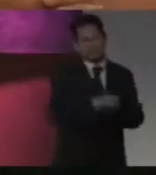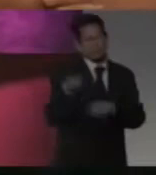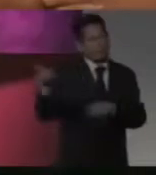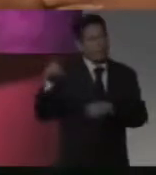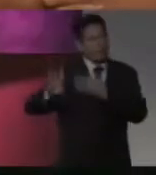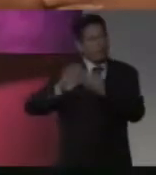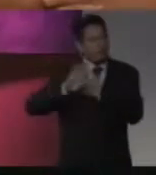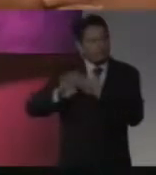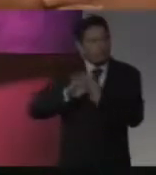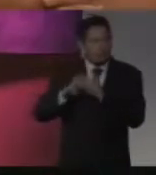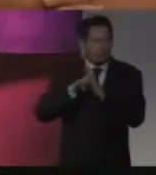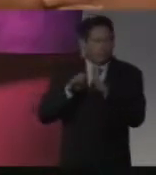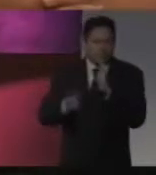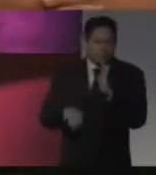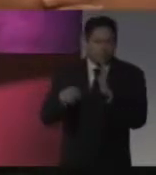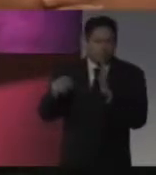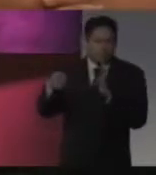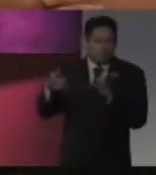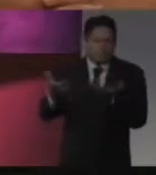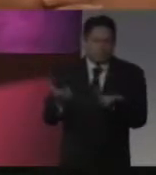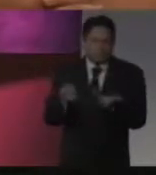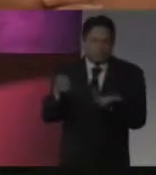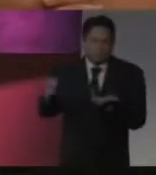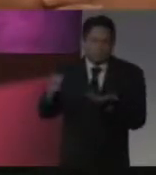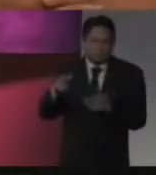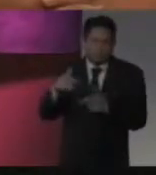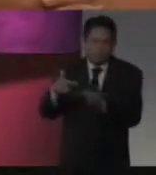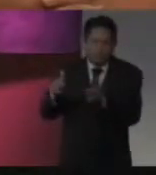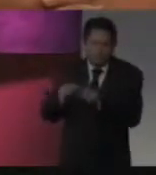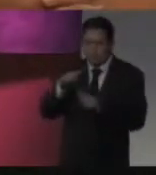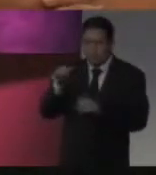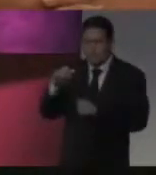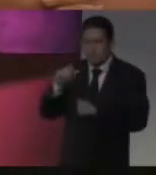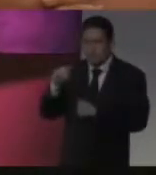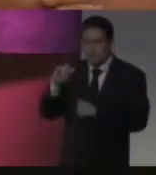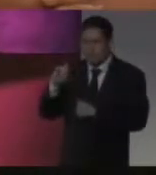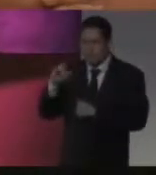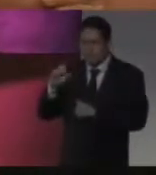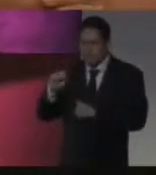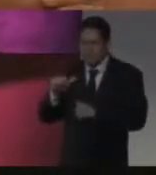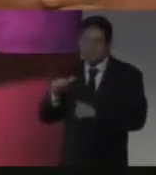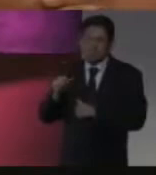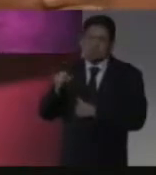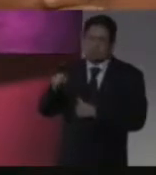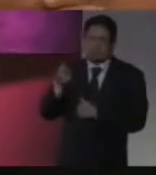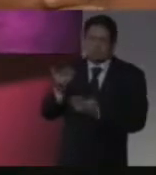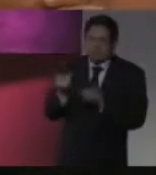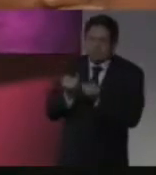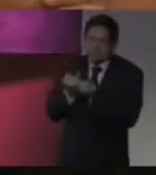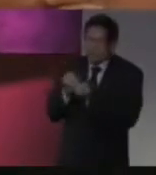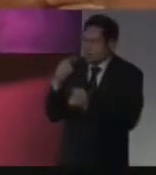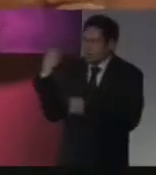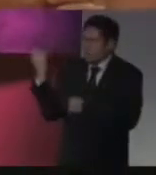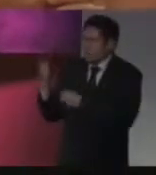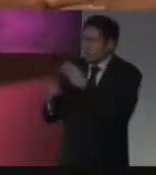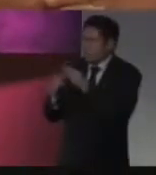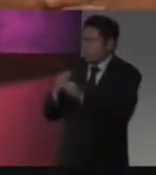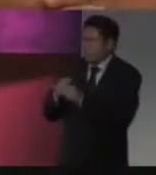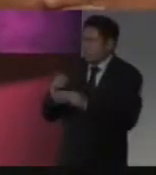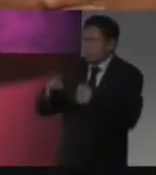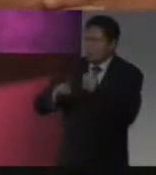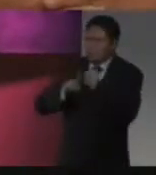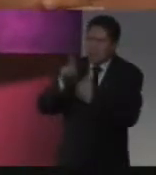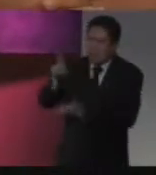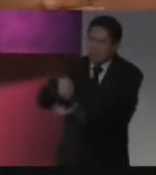son seres extraños, ¿verdad? Que vivan fuera de la realidad, sino están viviendo también